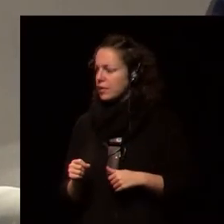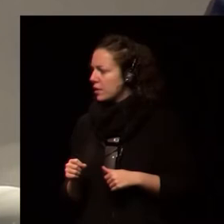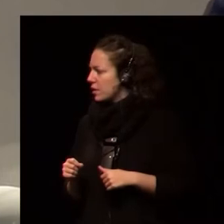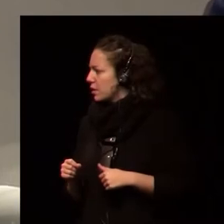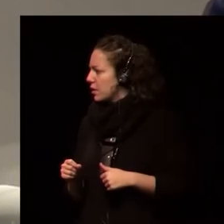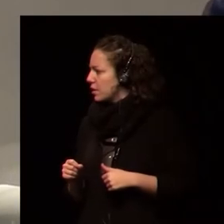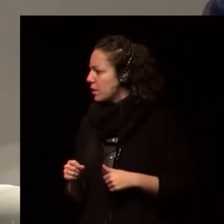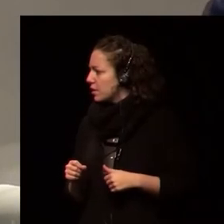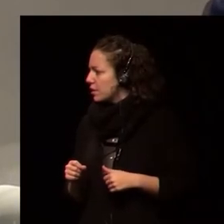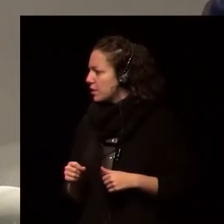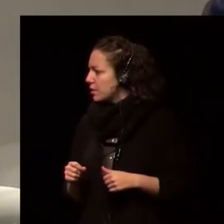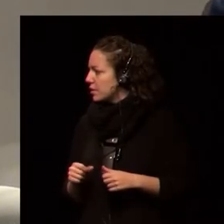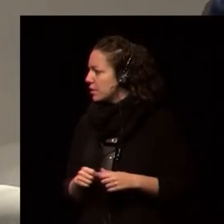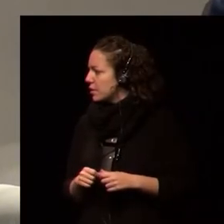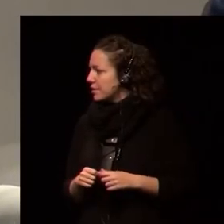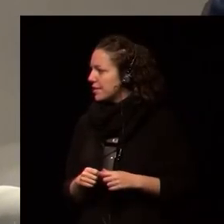es